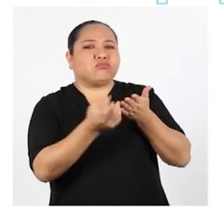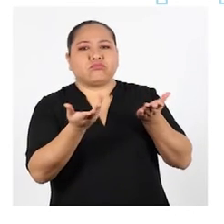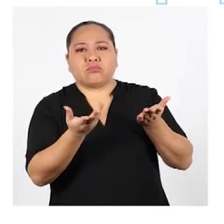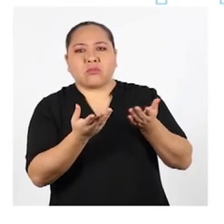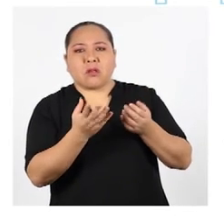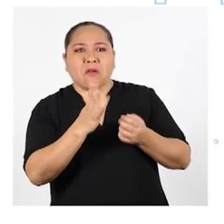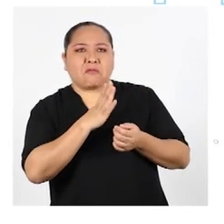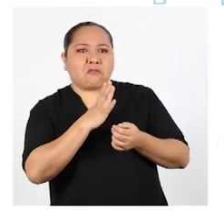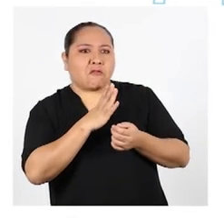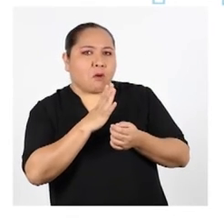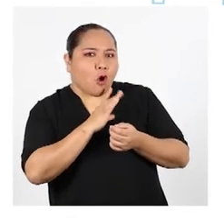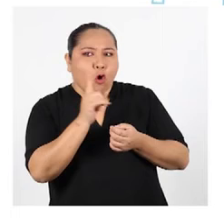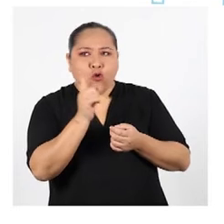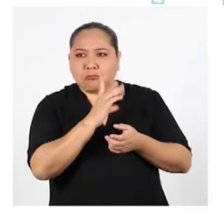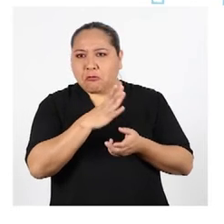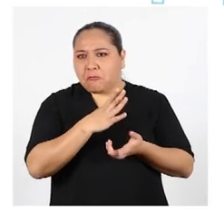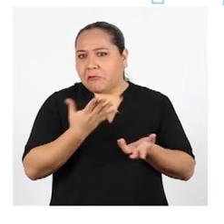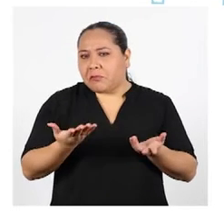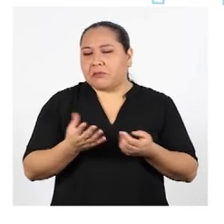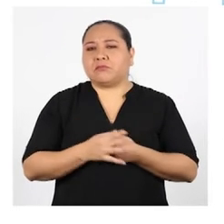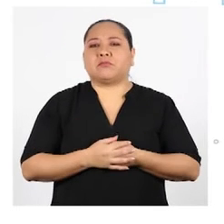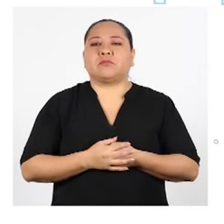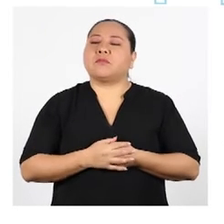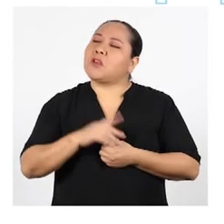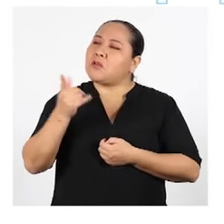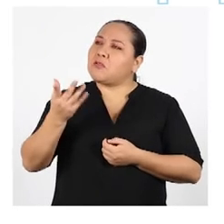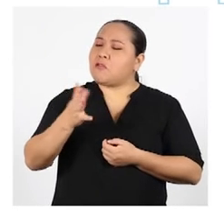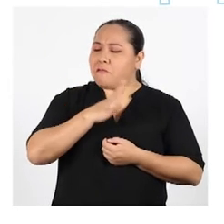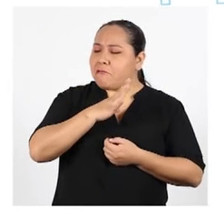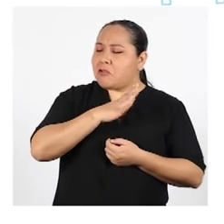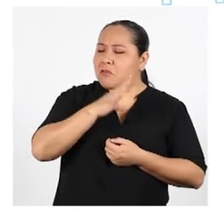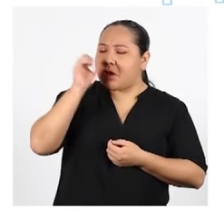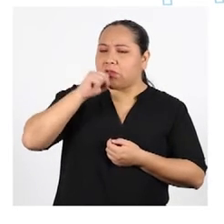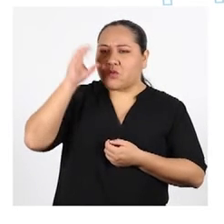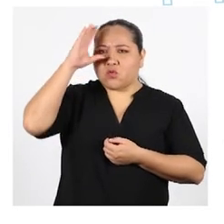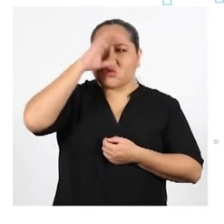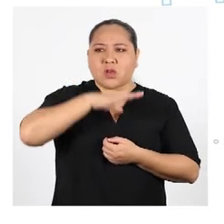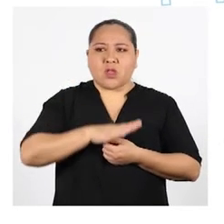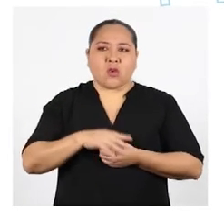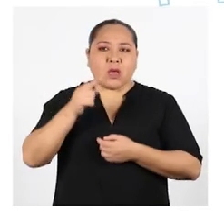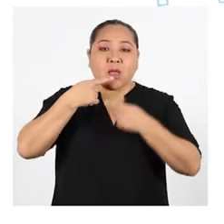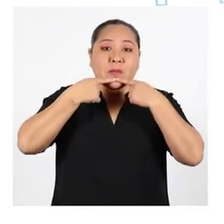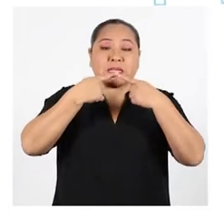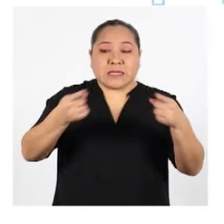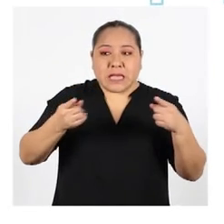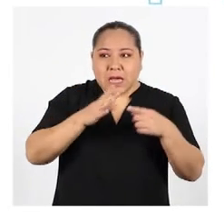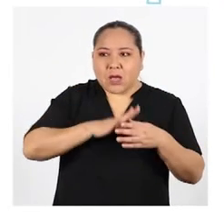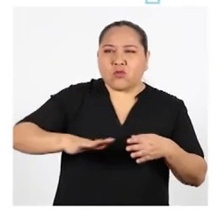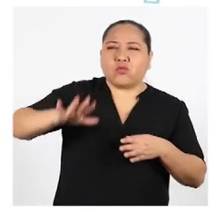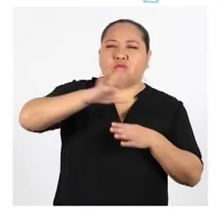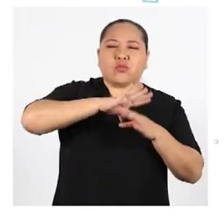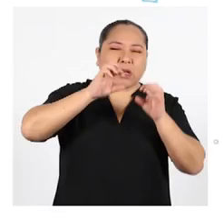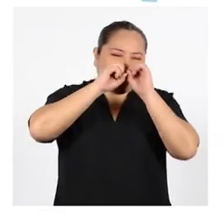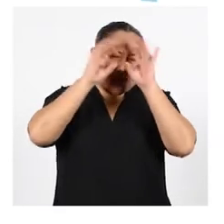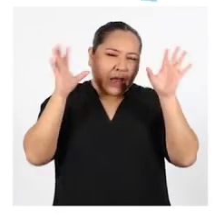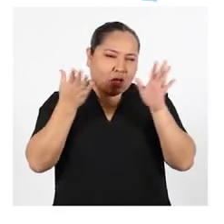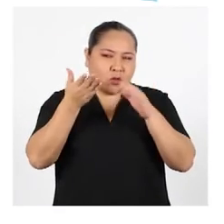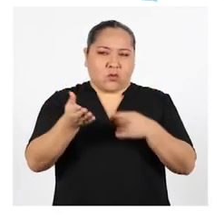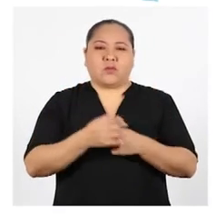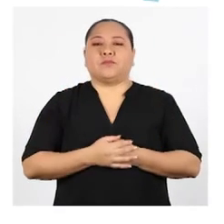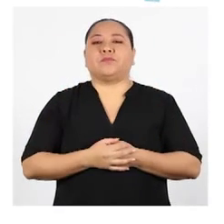usará? ¿Uno informal o formal? Uno formal, buscando que el mensaje llegue claro a